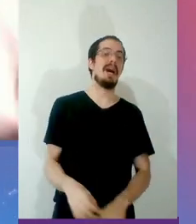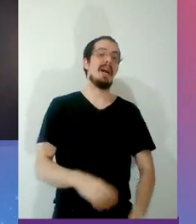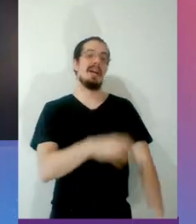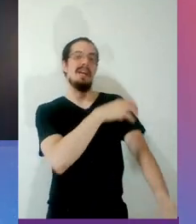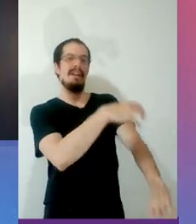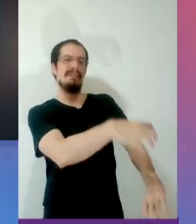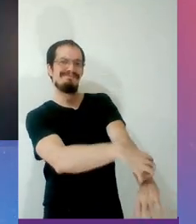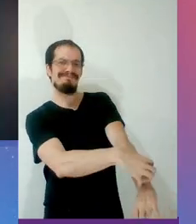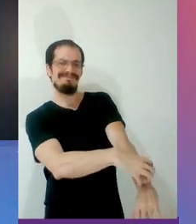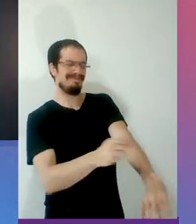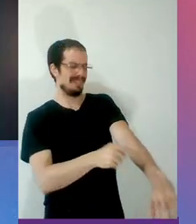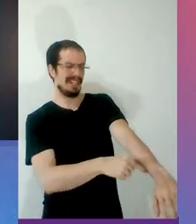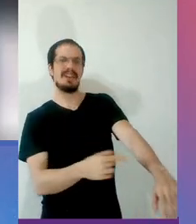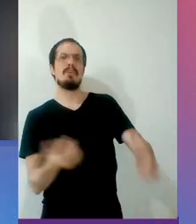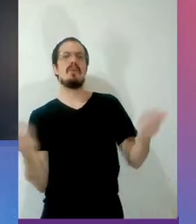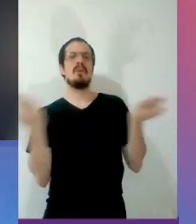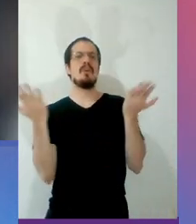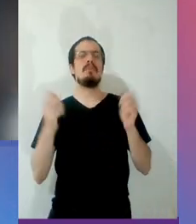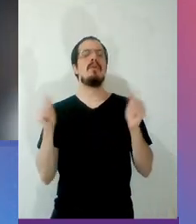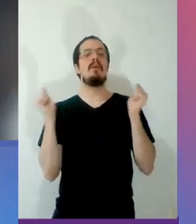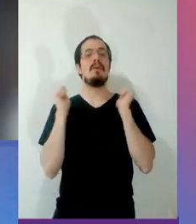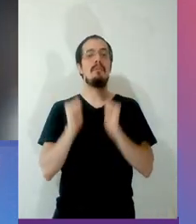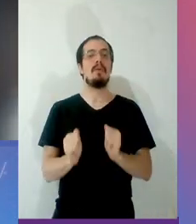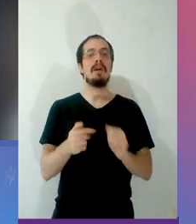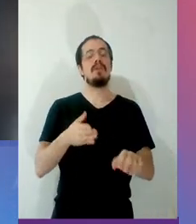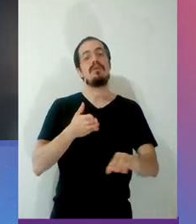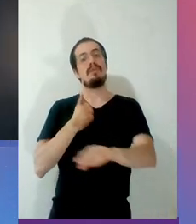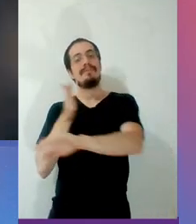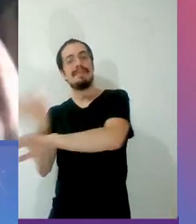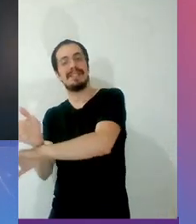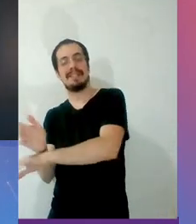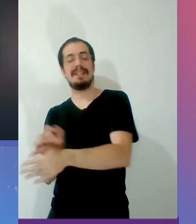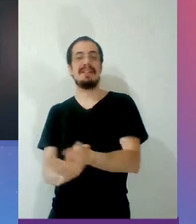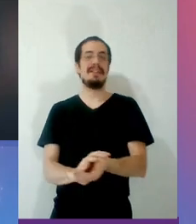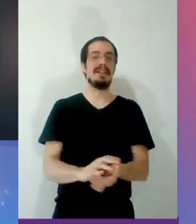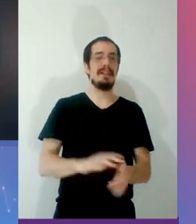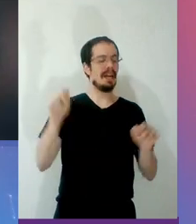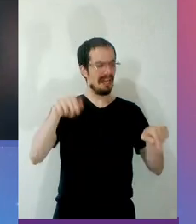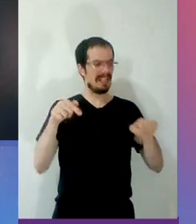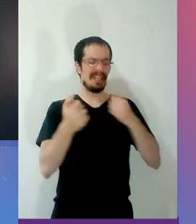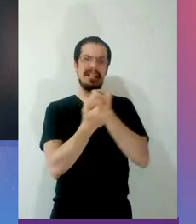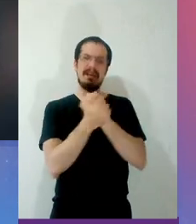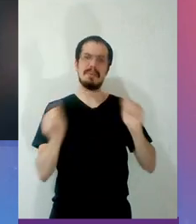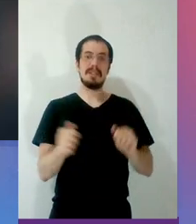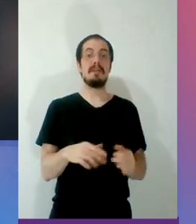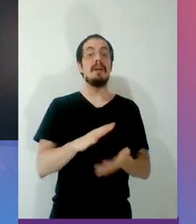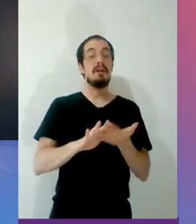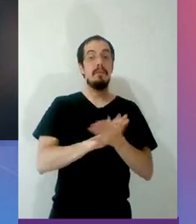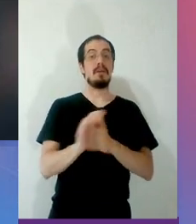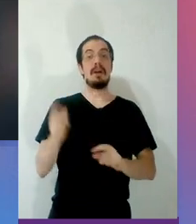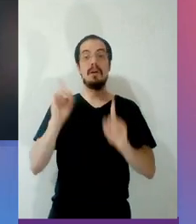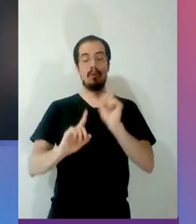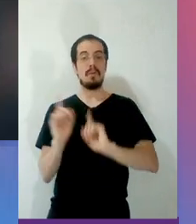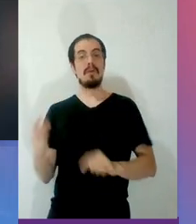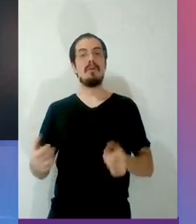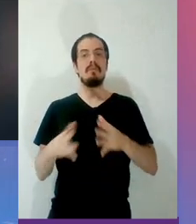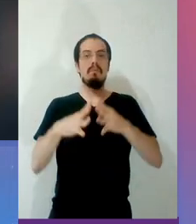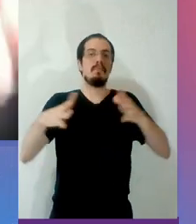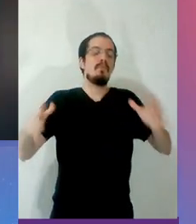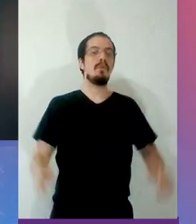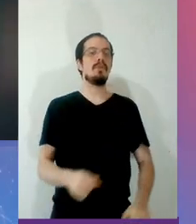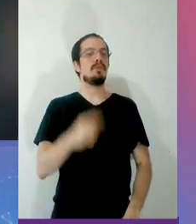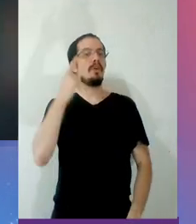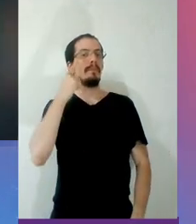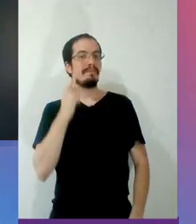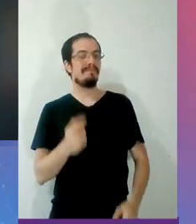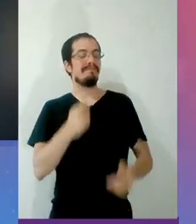neurólogo, más aún en esta situación, es escasísima. Van a pasar muchos meses, y voy a perder muchos meses de tiempo.